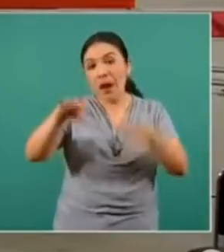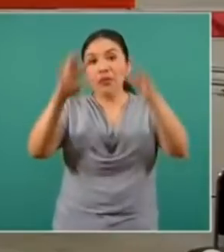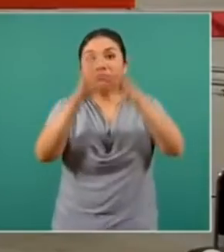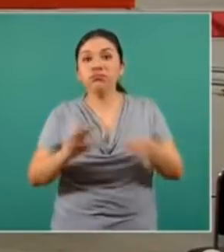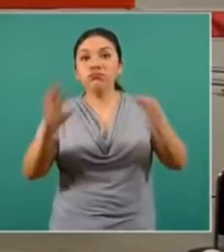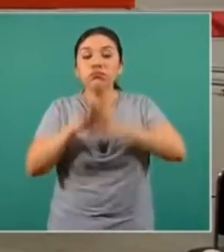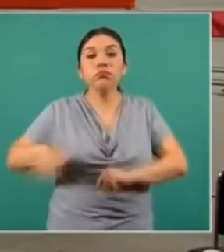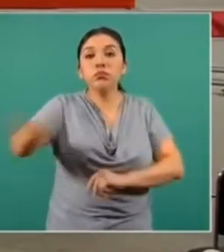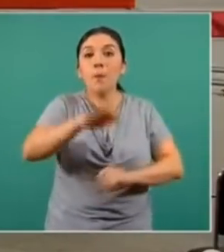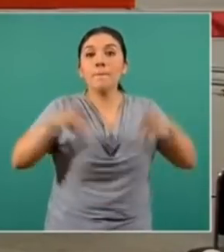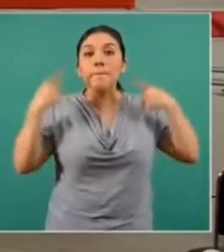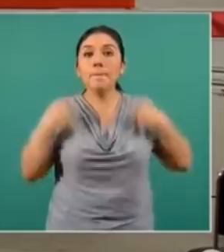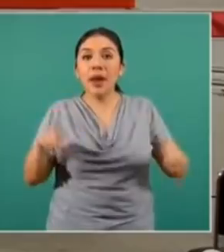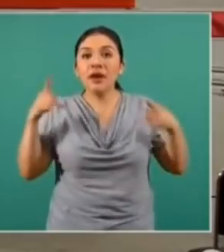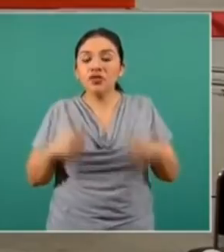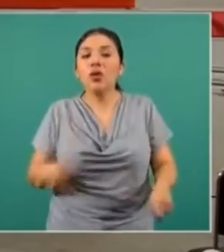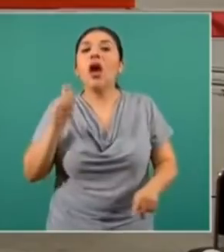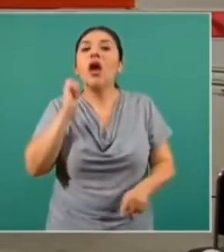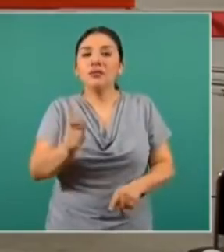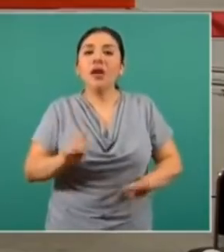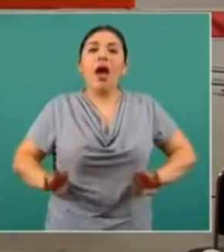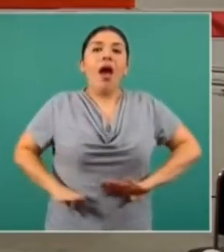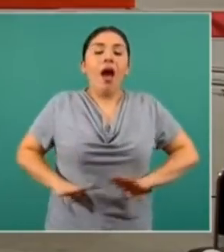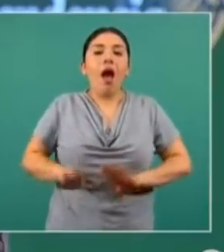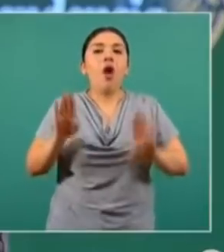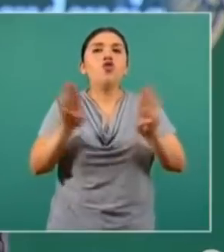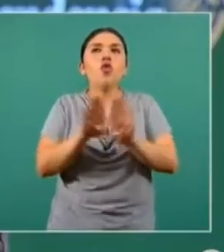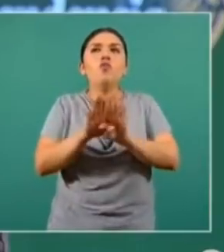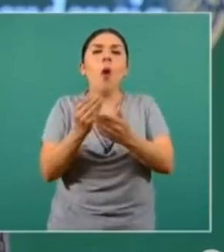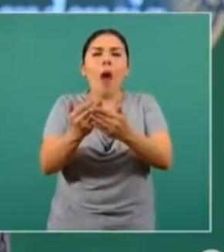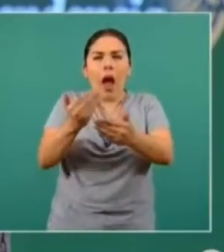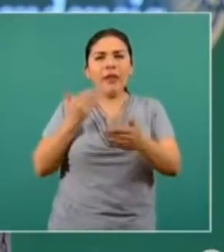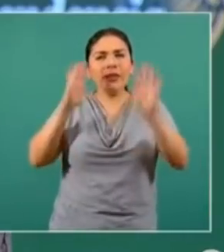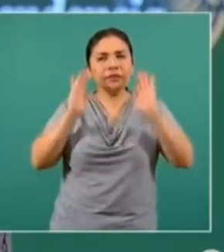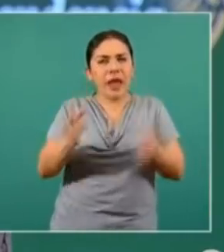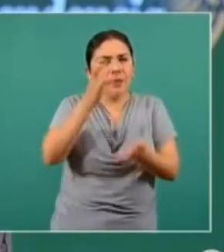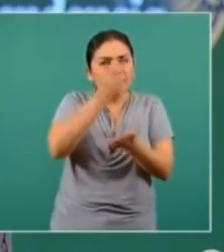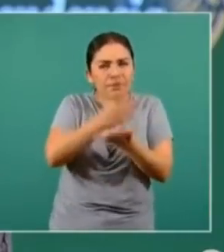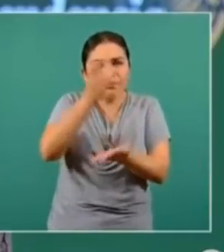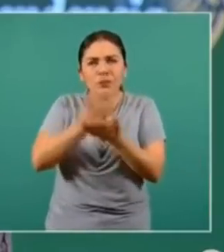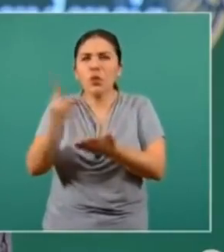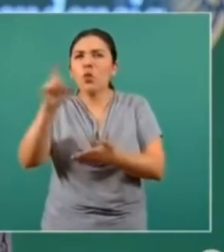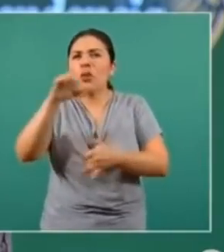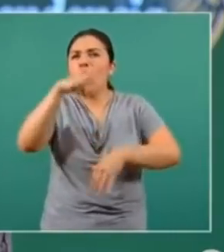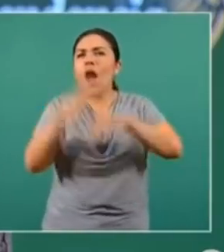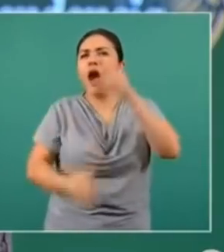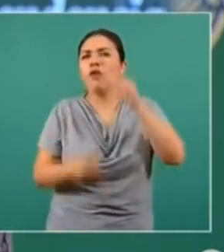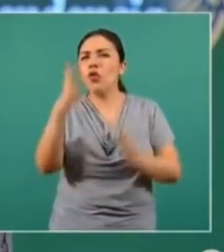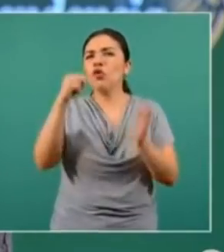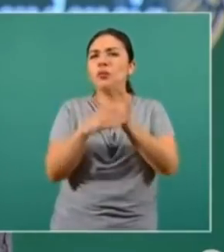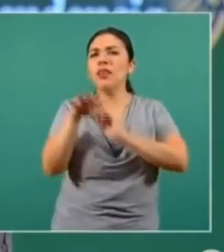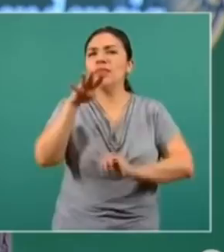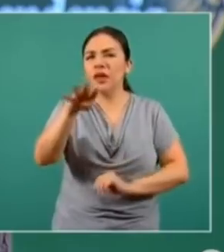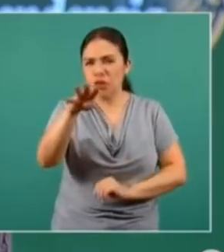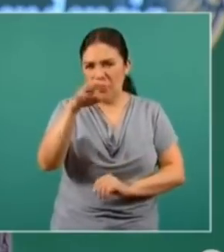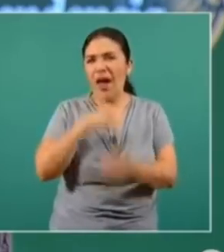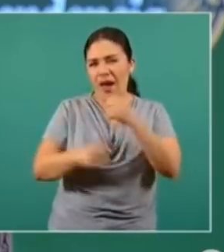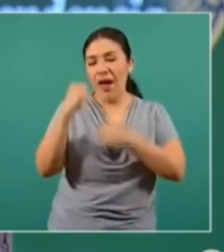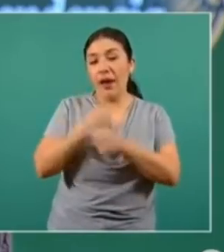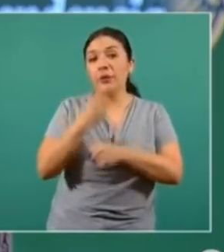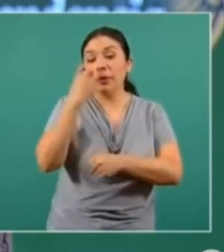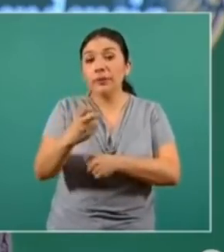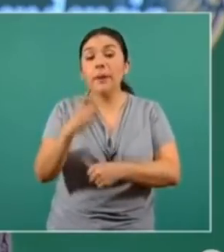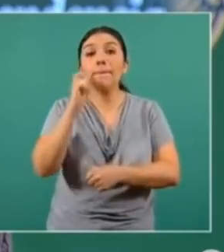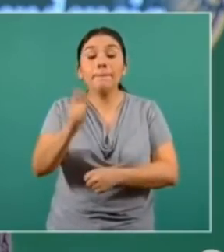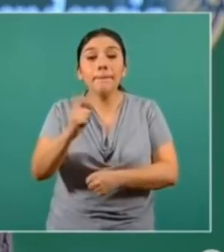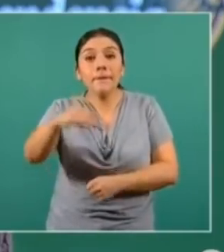México con una situación que ya habíamos identificado desde finales de 2019 como